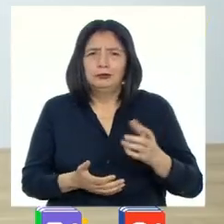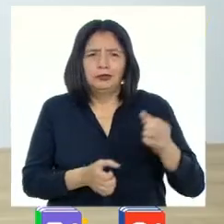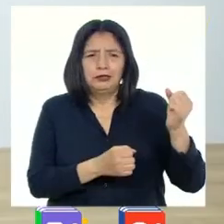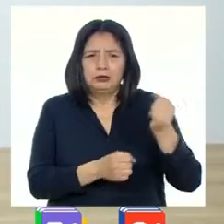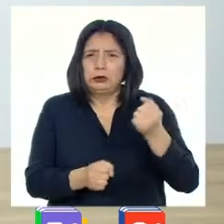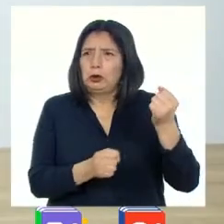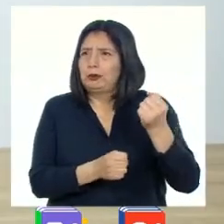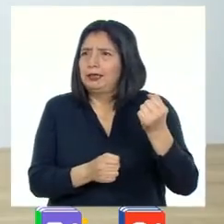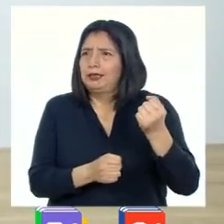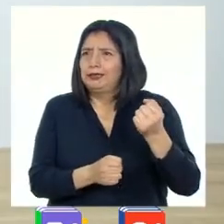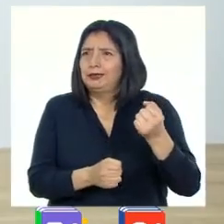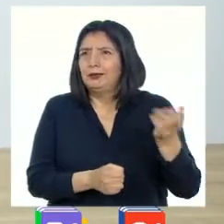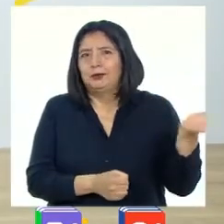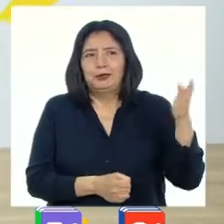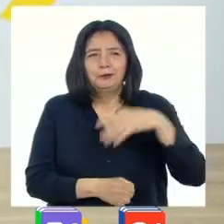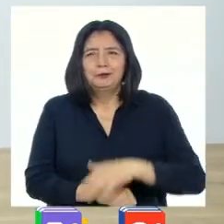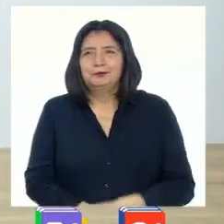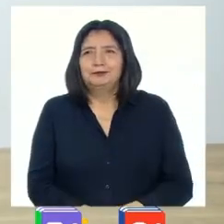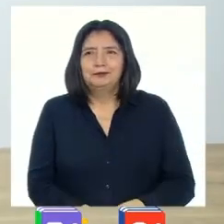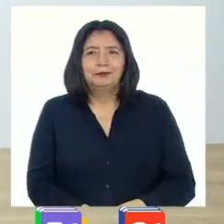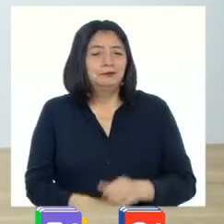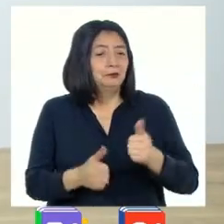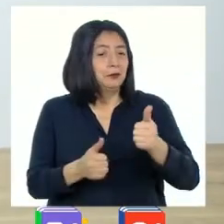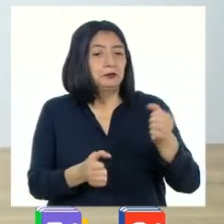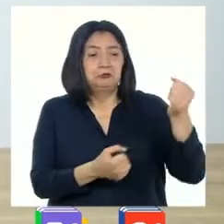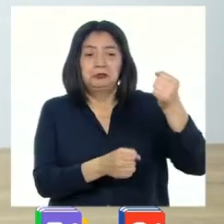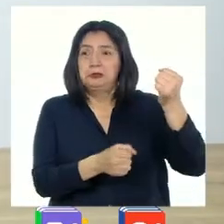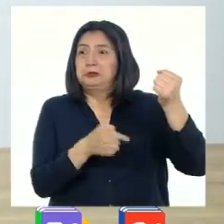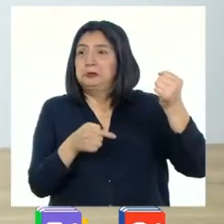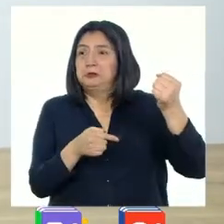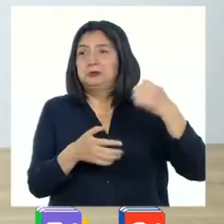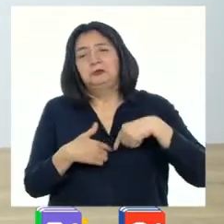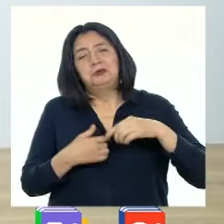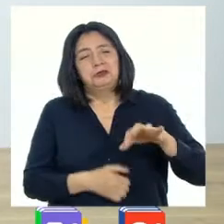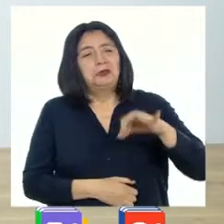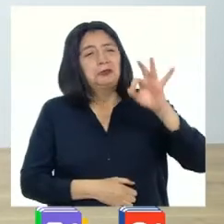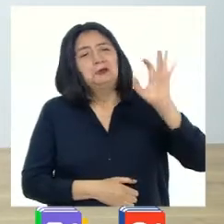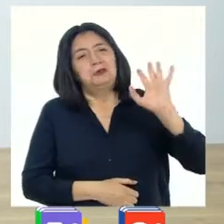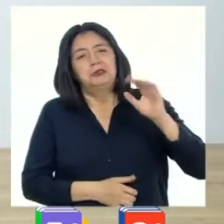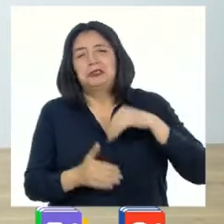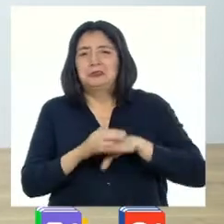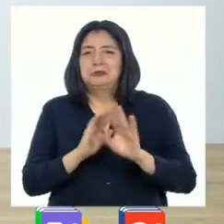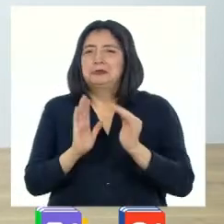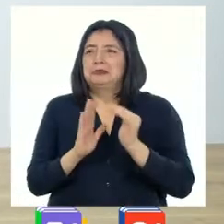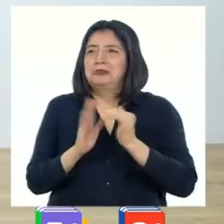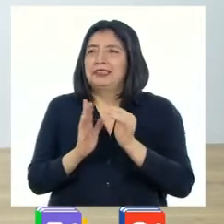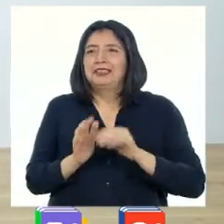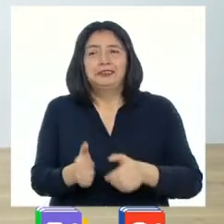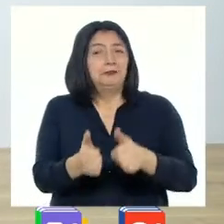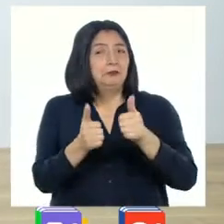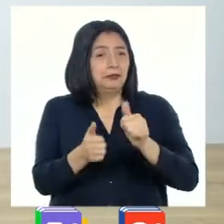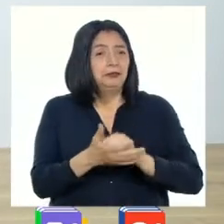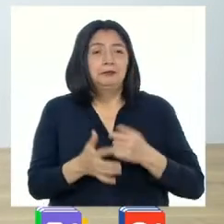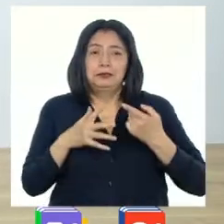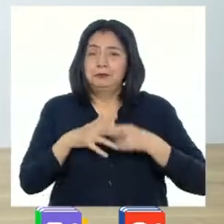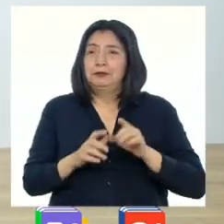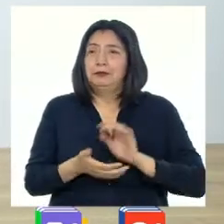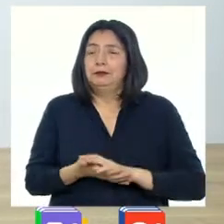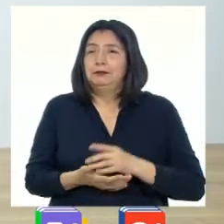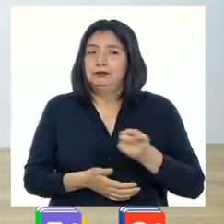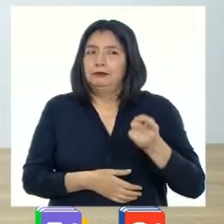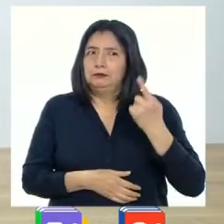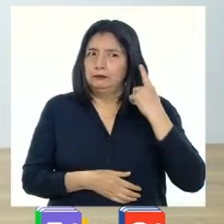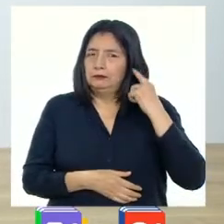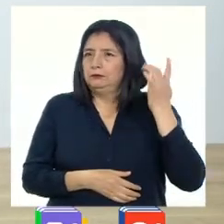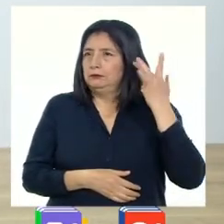escoba. ¡Ja! Es una escoba que lo puedes encontrar en tu casa. ¡Muy bien! Para empezar, vamos a